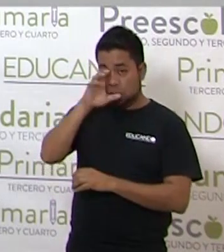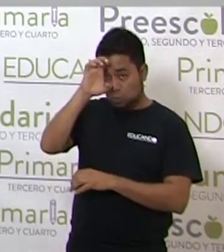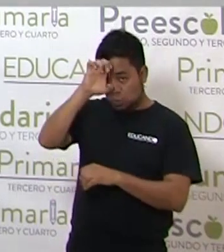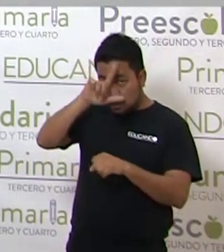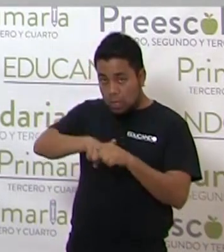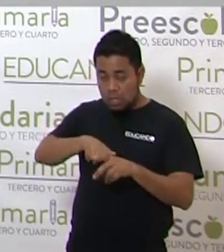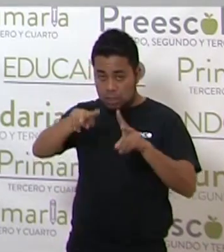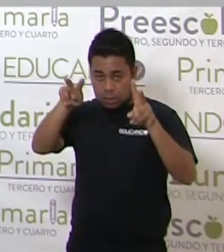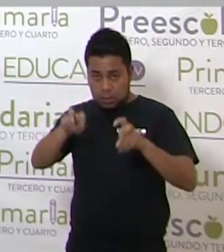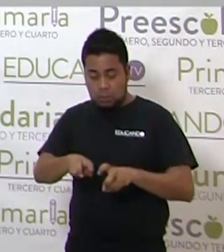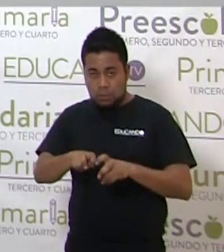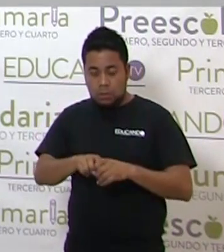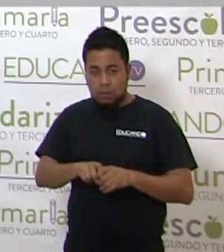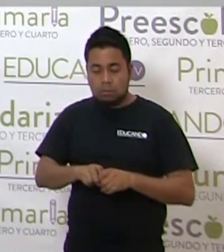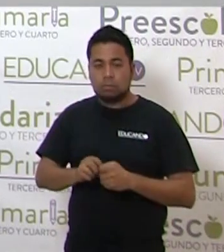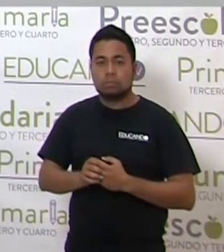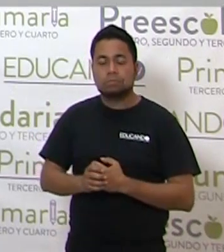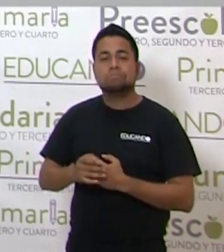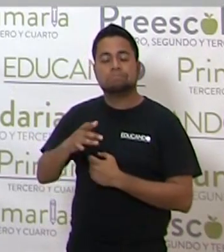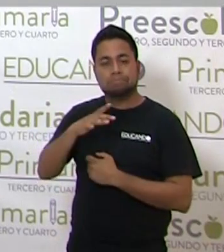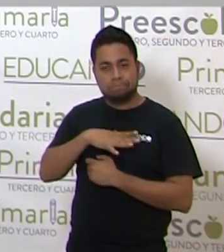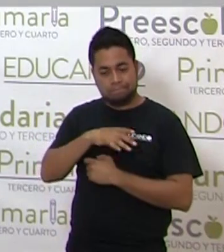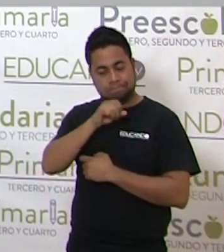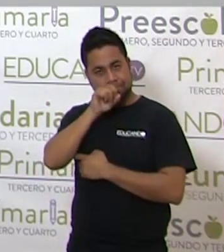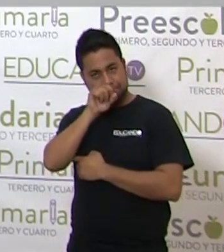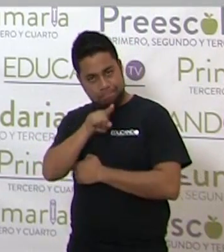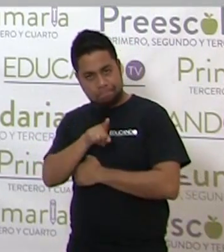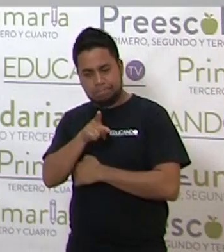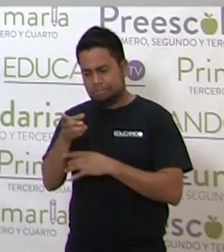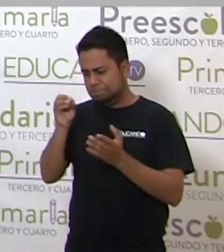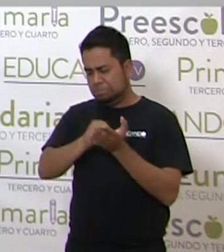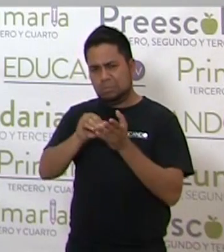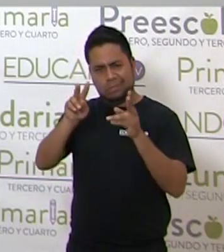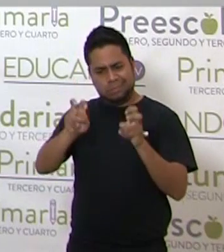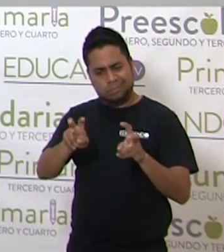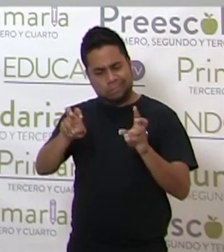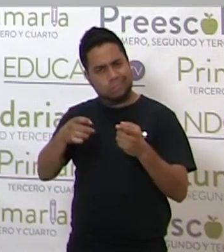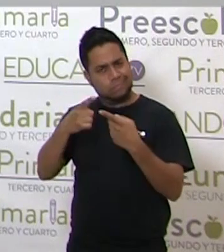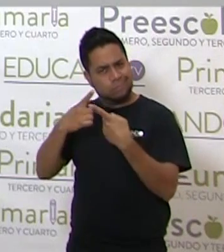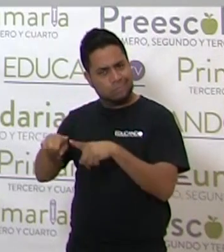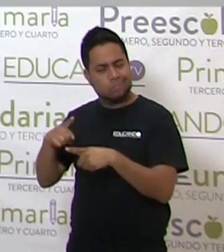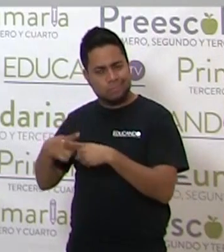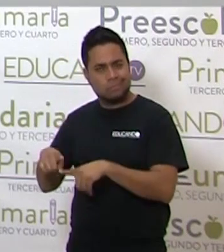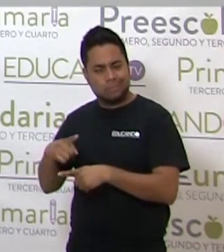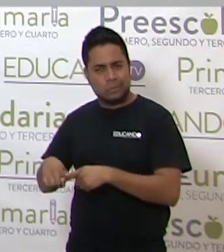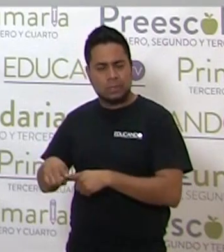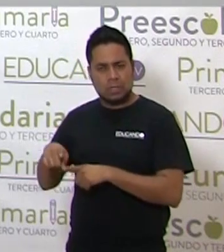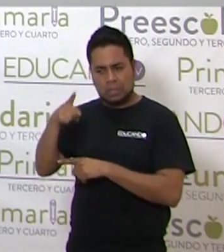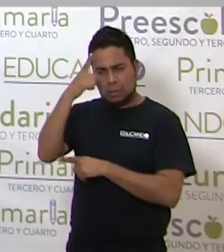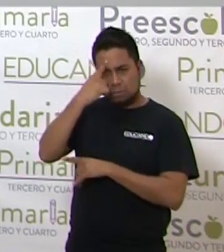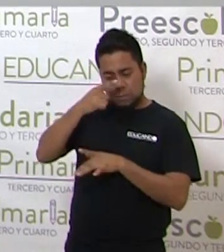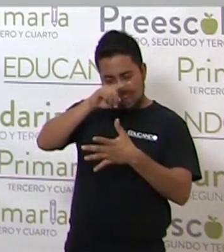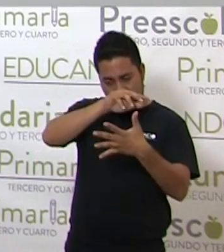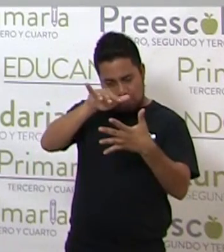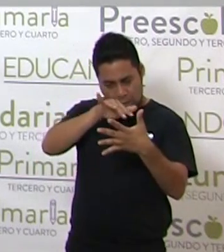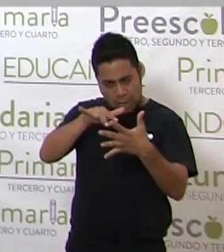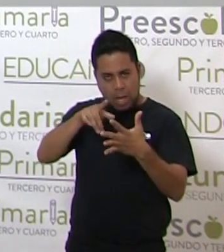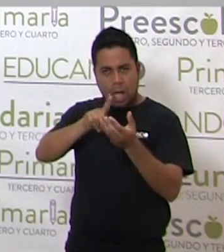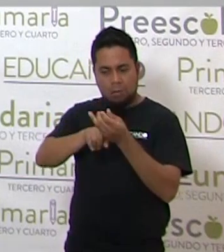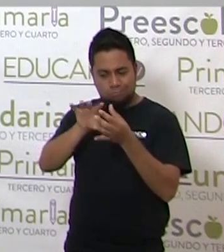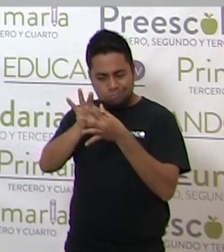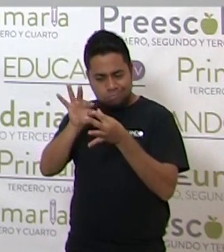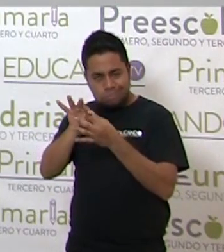culturales. Hay un gran ámbito de temas que se pueden abordar en los textos